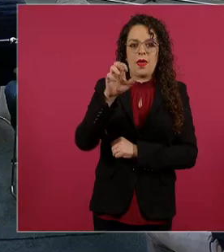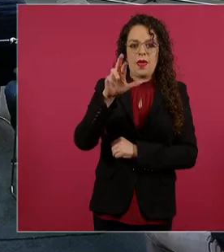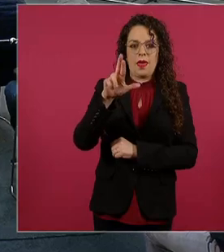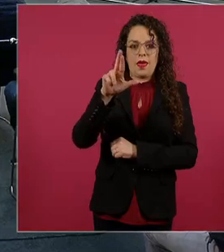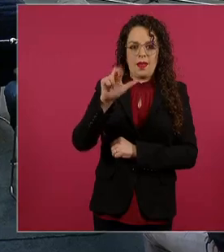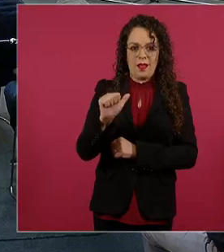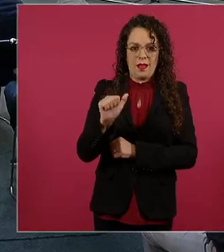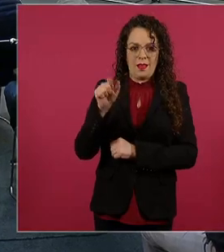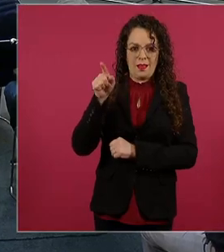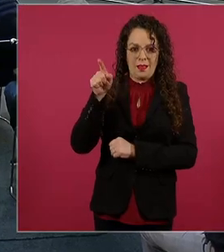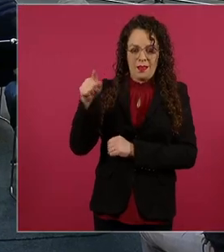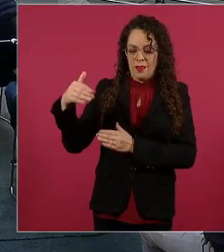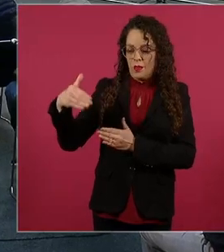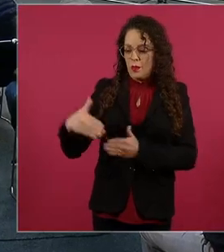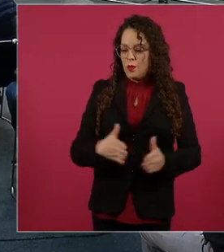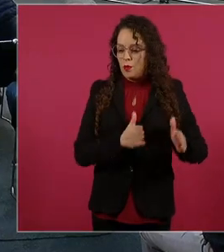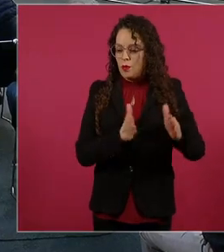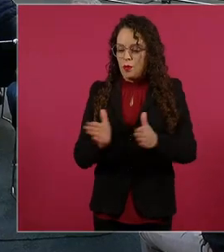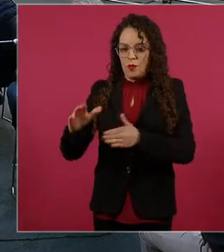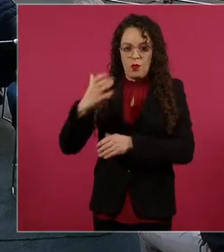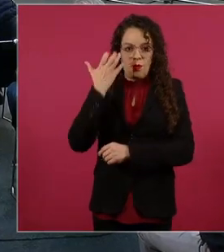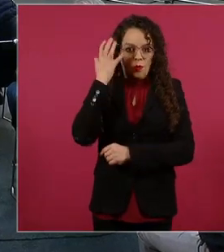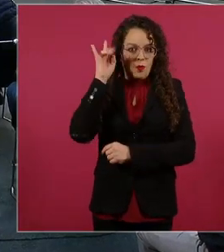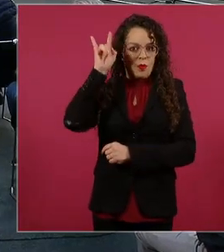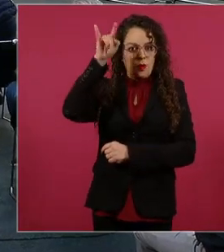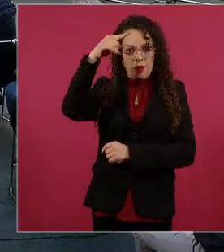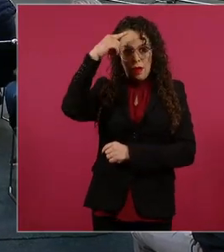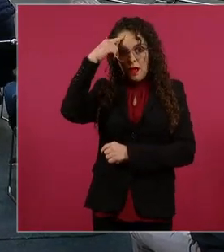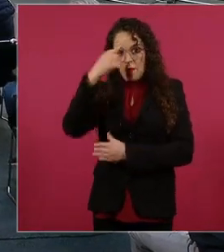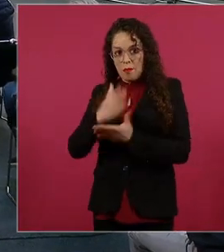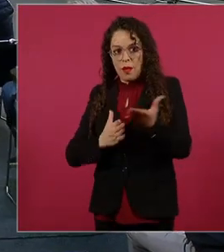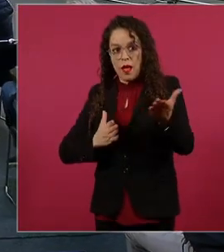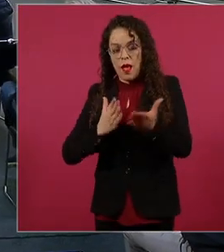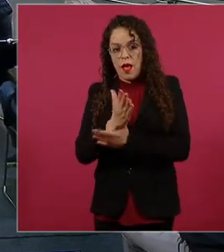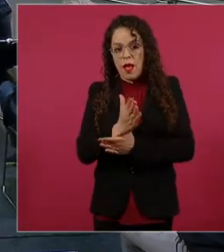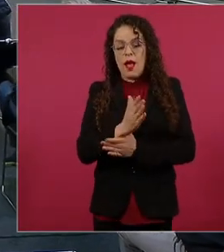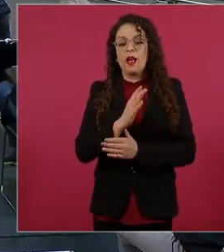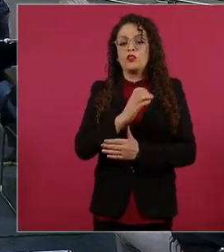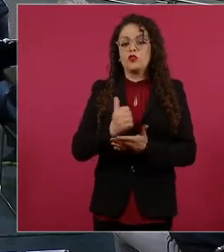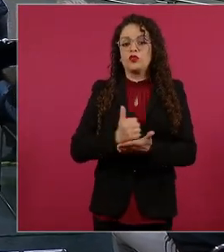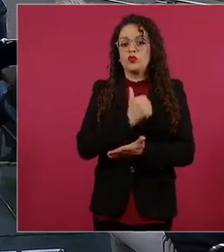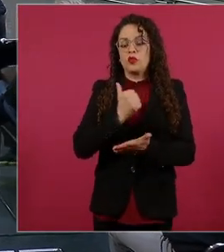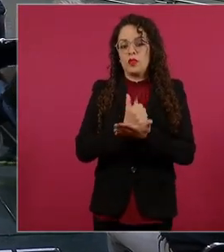de la carretera de la Cuernavaca a la Ciudad de México a